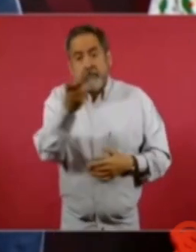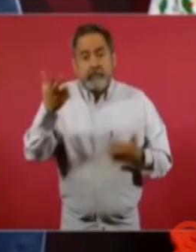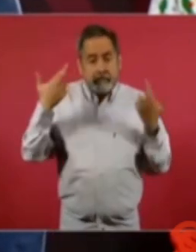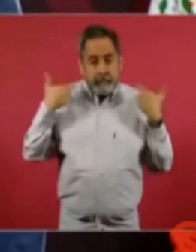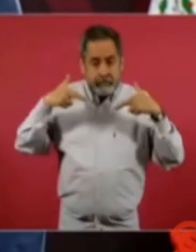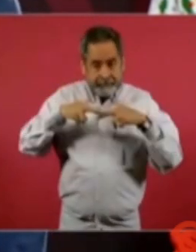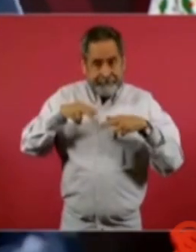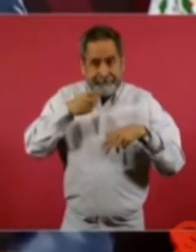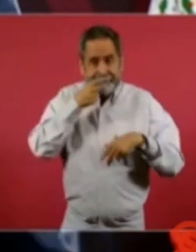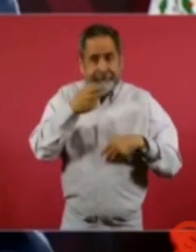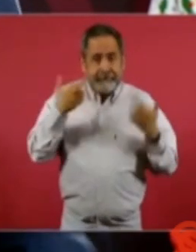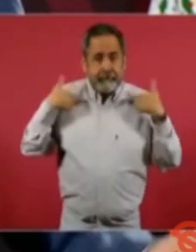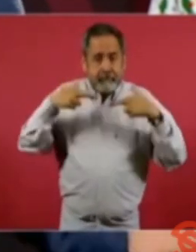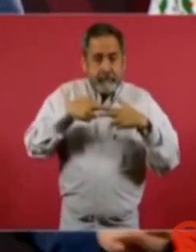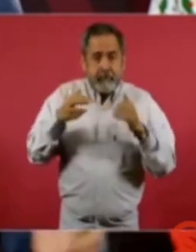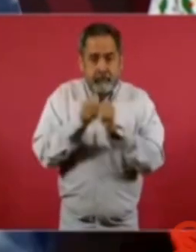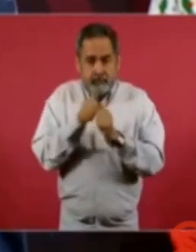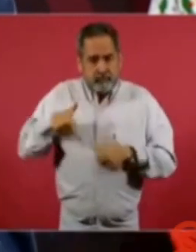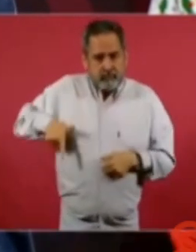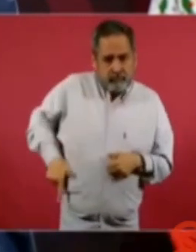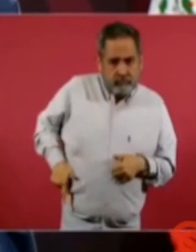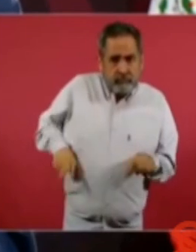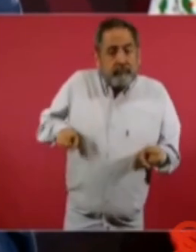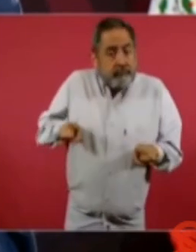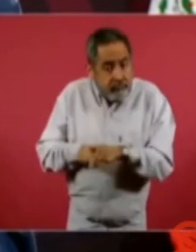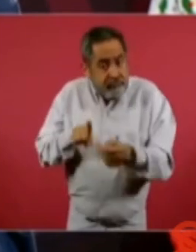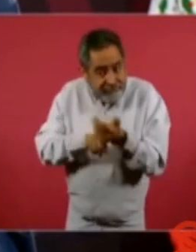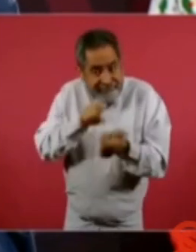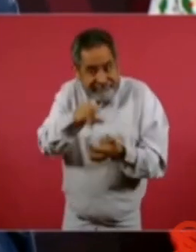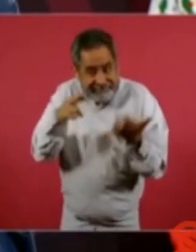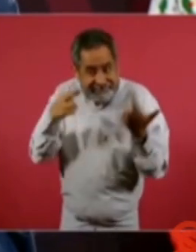¿sí?, fueran armados.